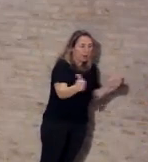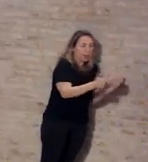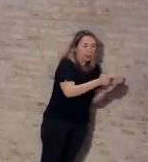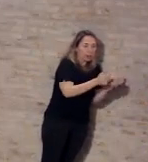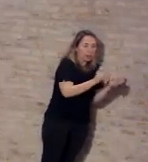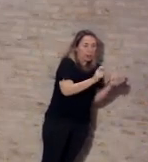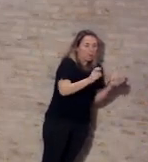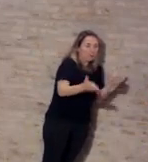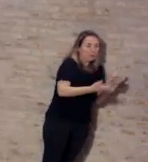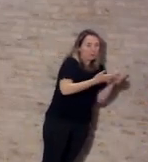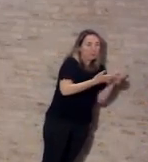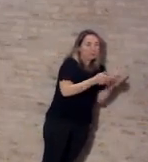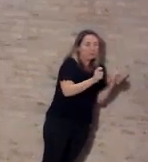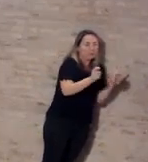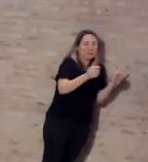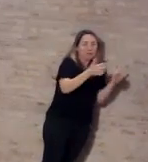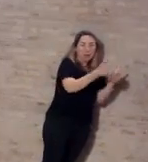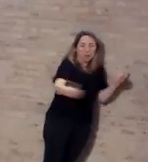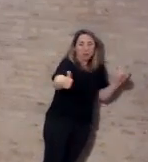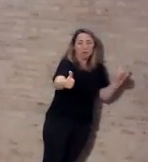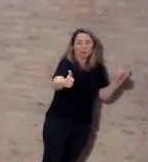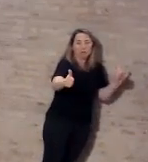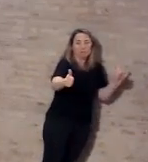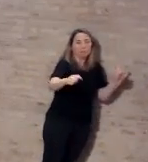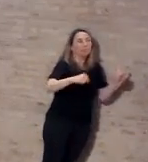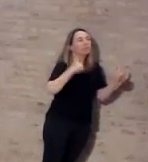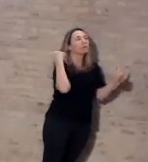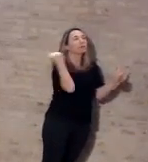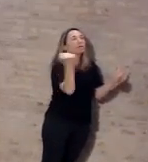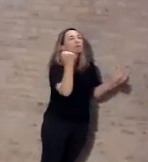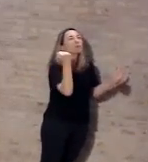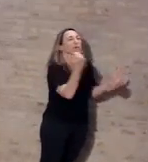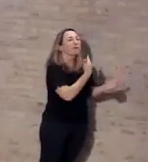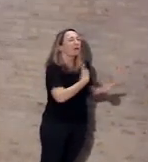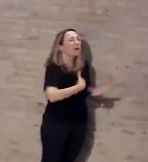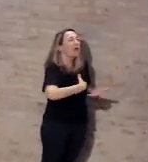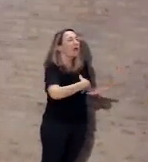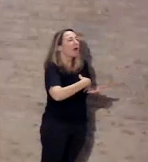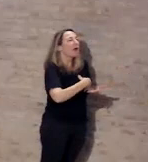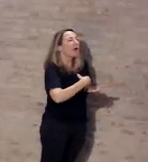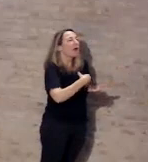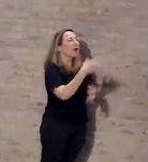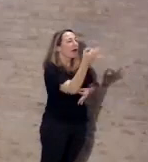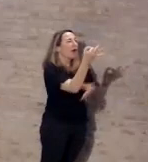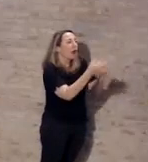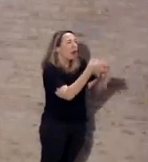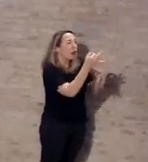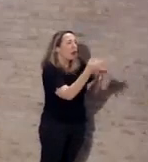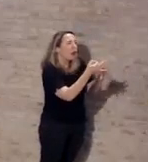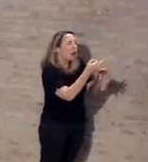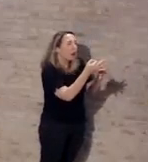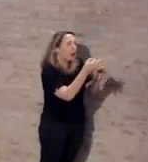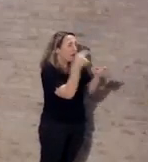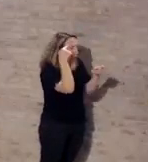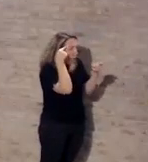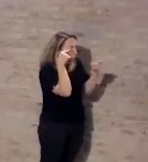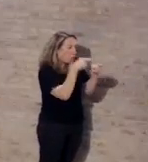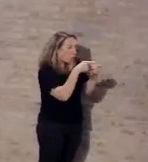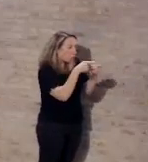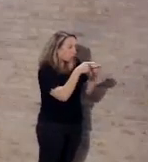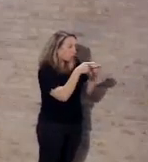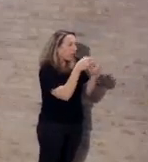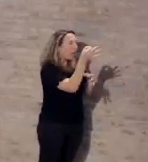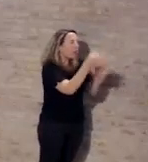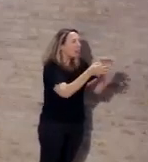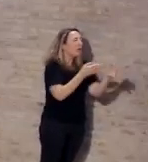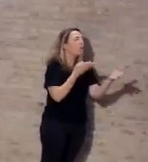sin nada Entonces ahí es donde digo que importante la función No ya de la justicia porque la justicia a veces